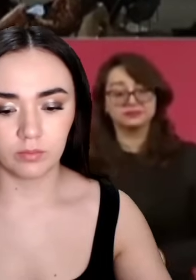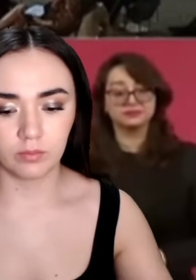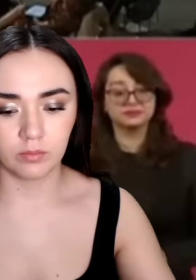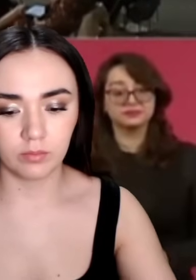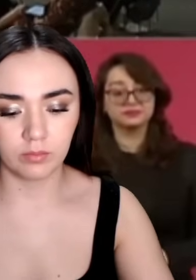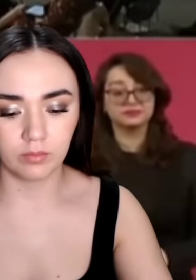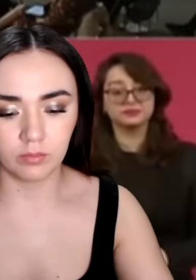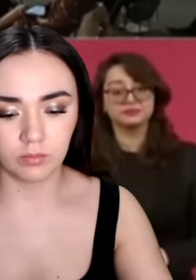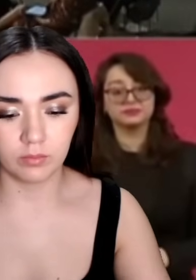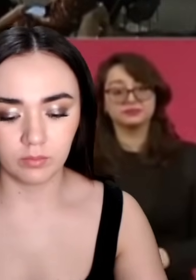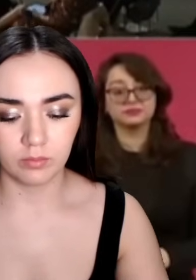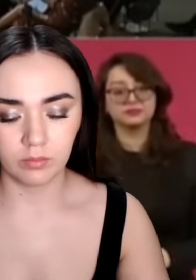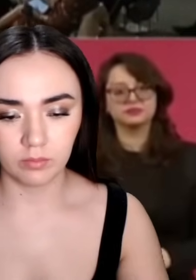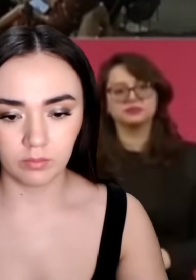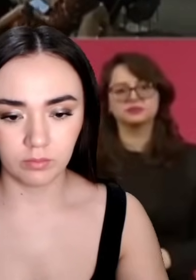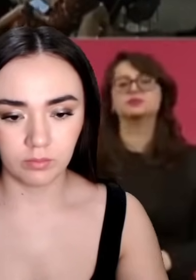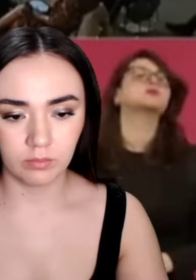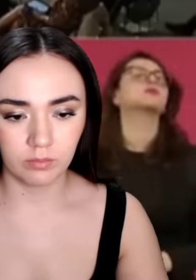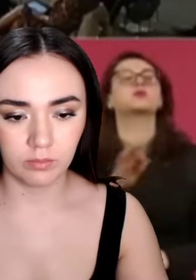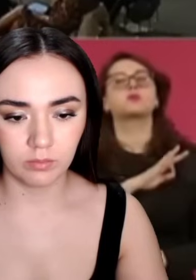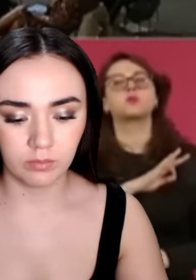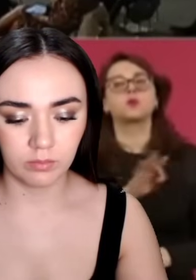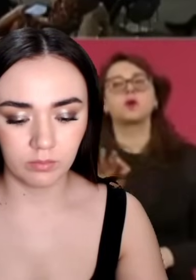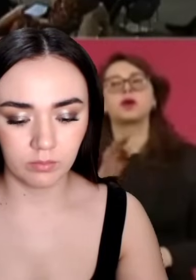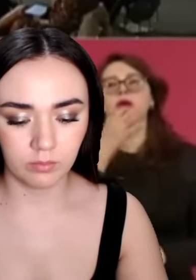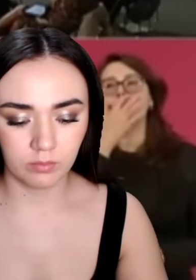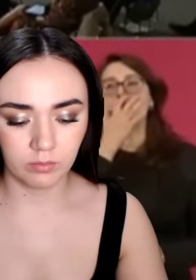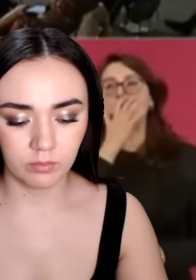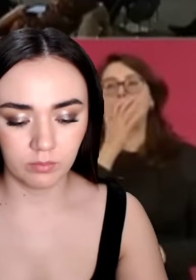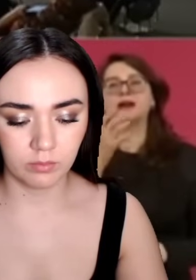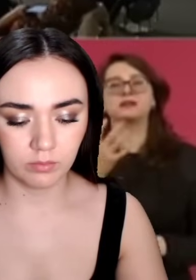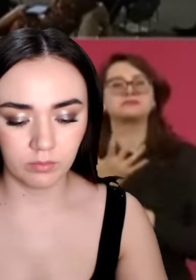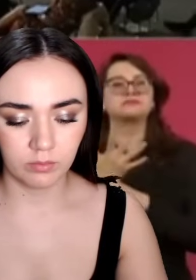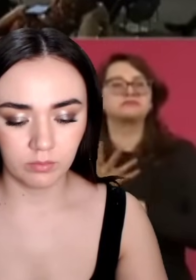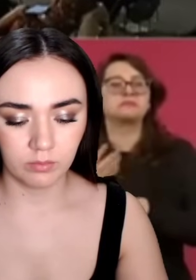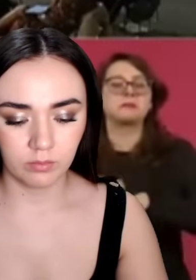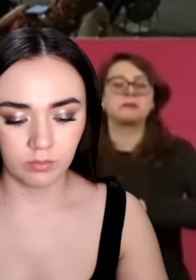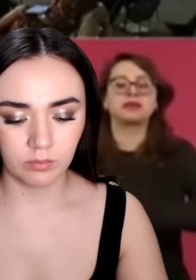Sí se puede argumentar, lo que tienen que hacer los del Poder Judicial